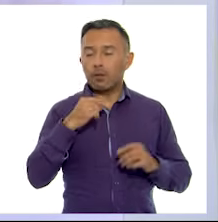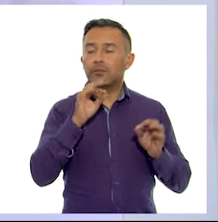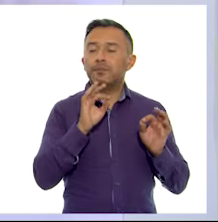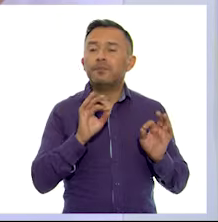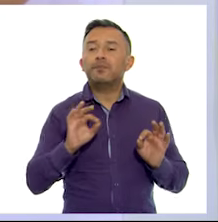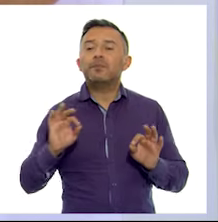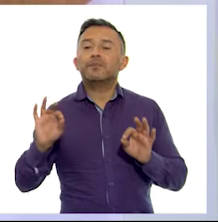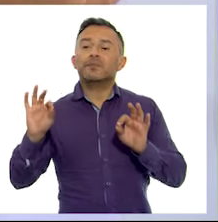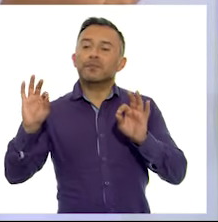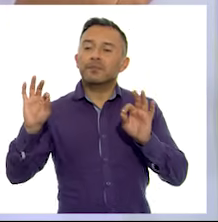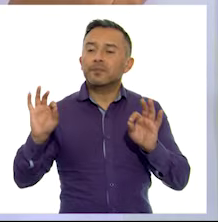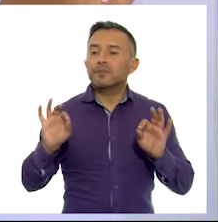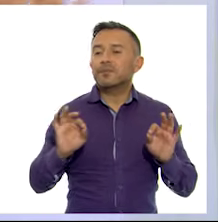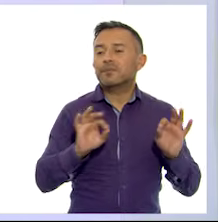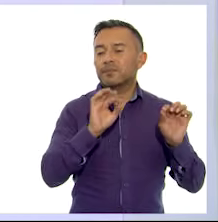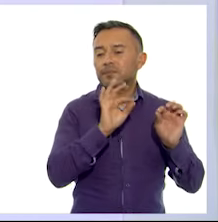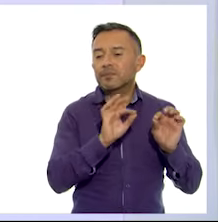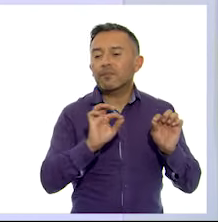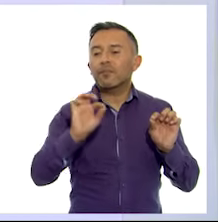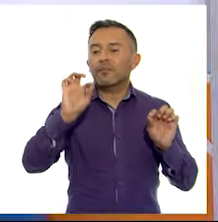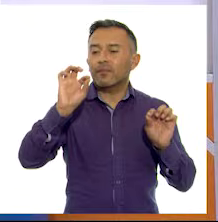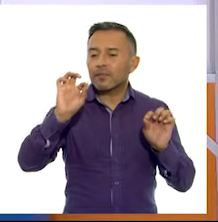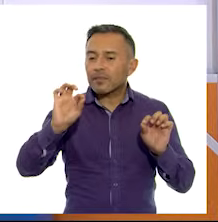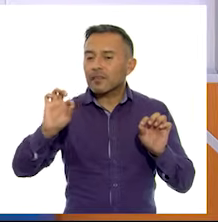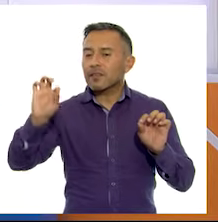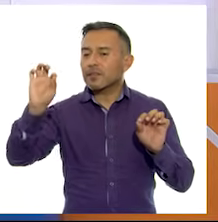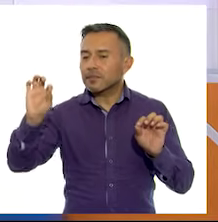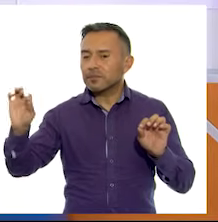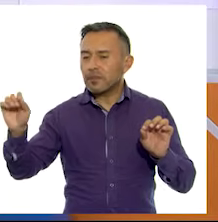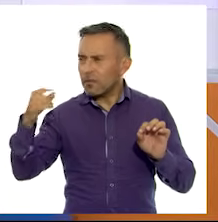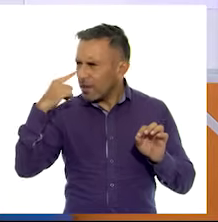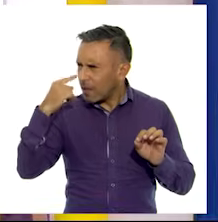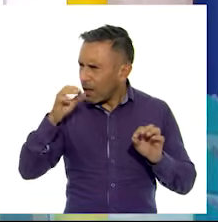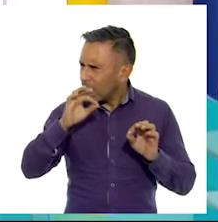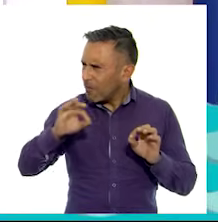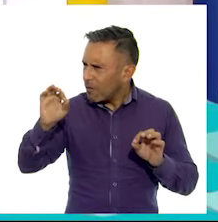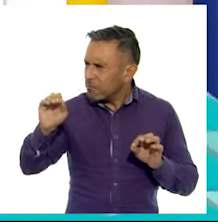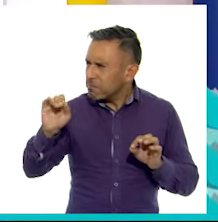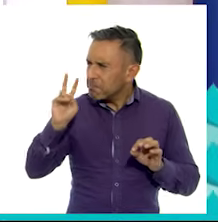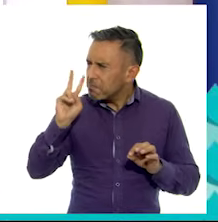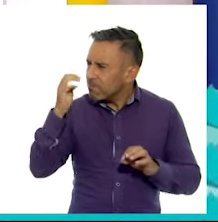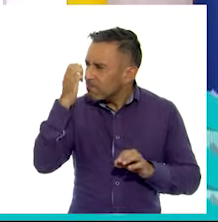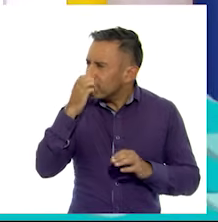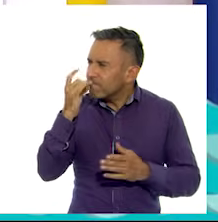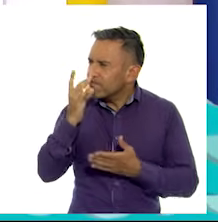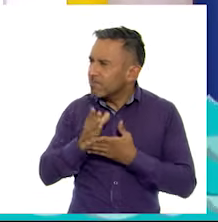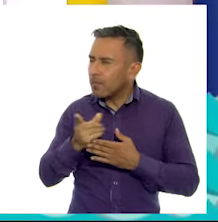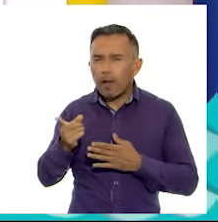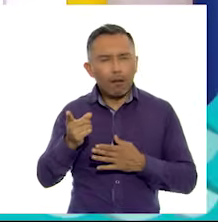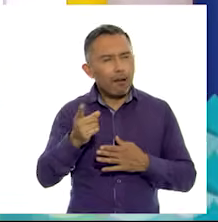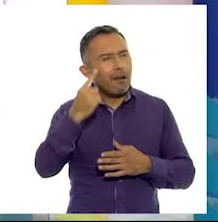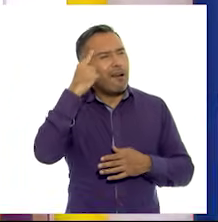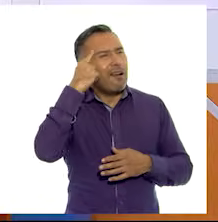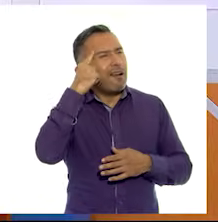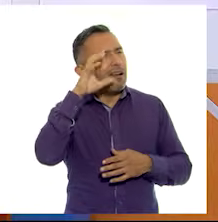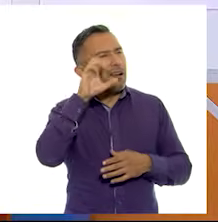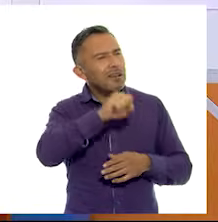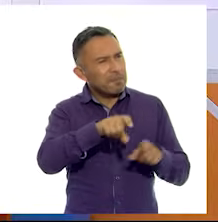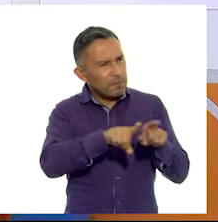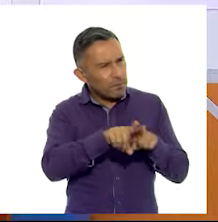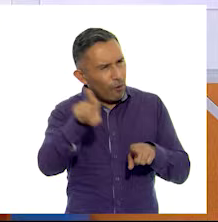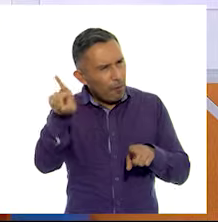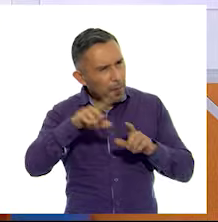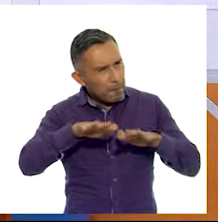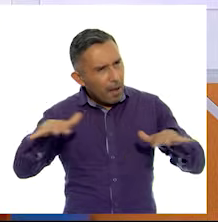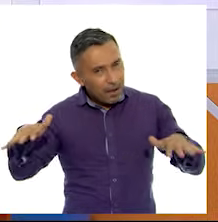por ejemplo, esta línea... ¿A qué se parece? Me recuerda a las olas del mar. Exactamente, podríamos... ¿Ya viste? Ya